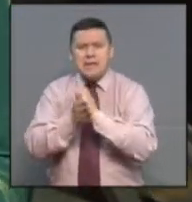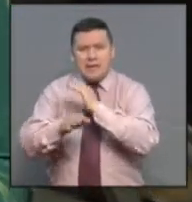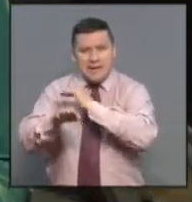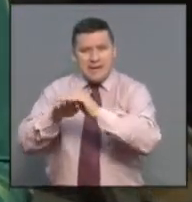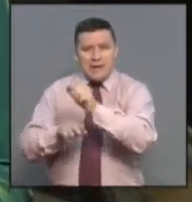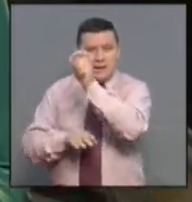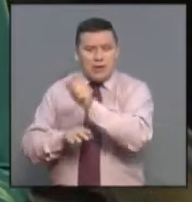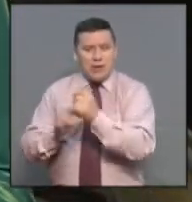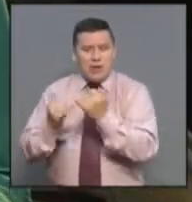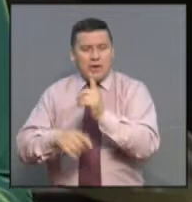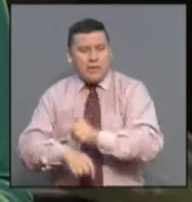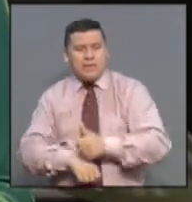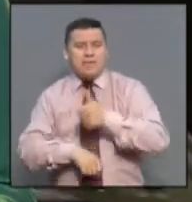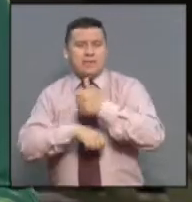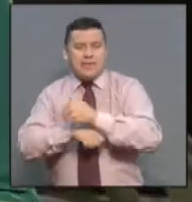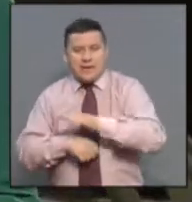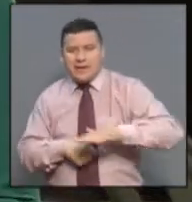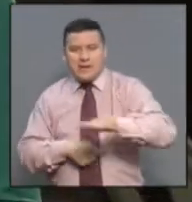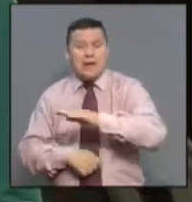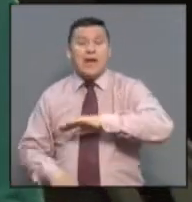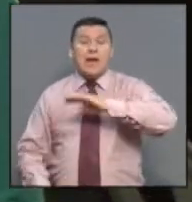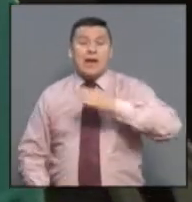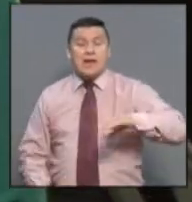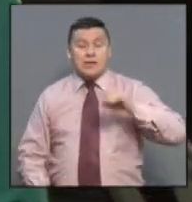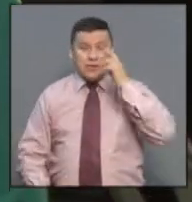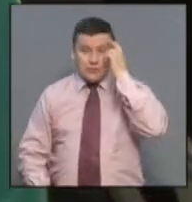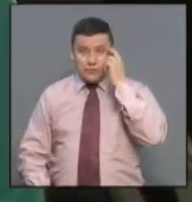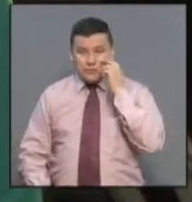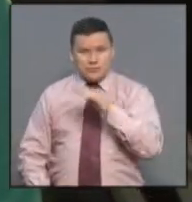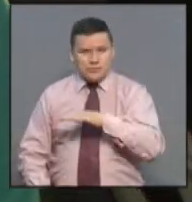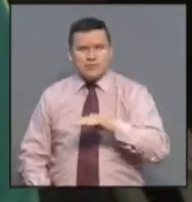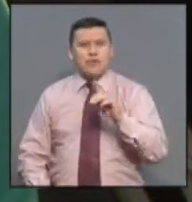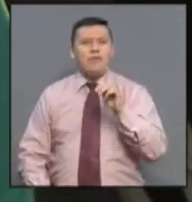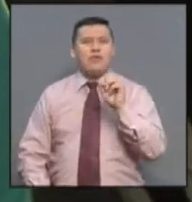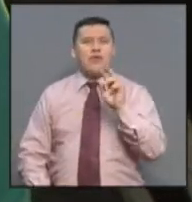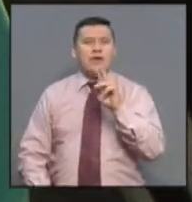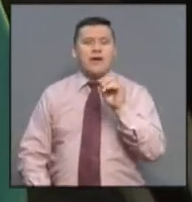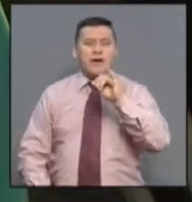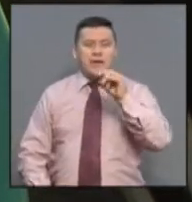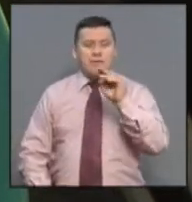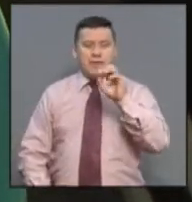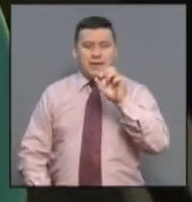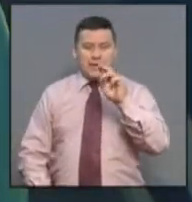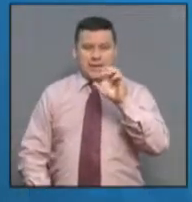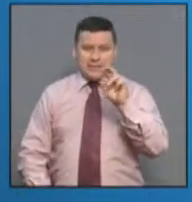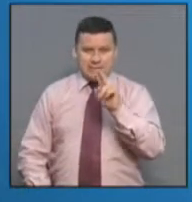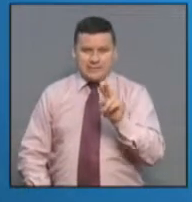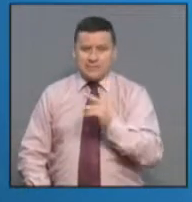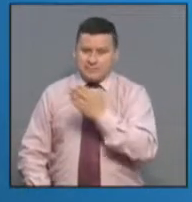invitada especial de hoy, la directora de la territorial Antioquia Chocó, Flora Jiménez Marín.